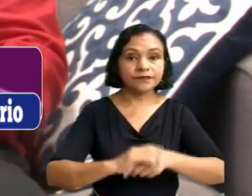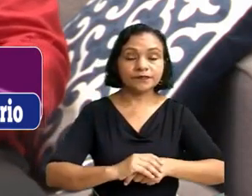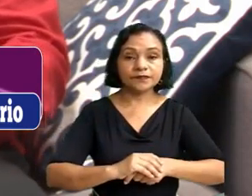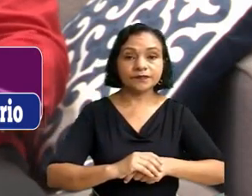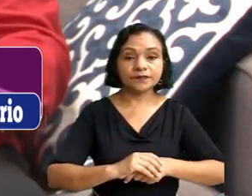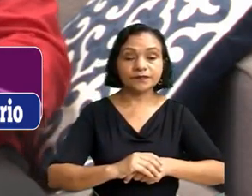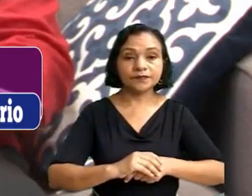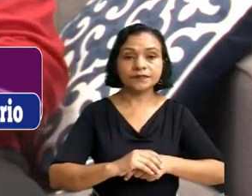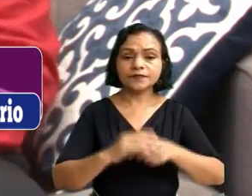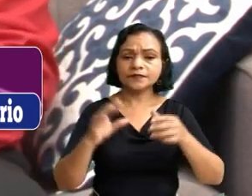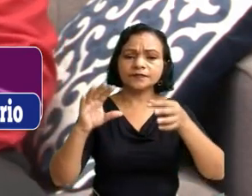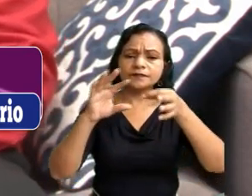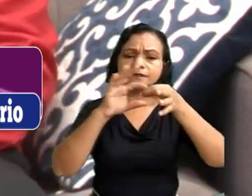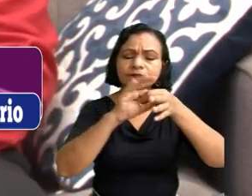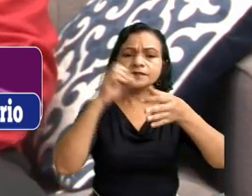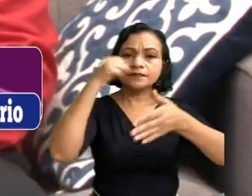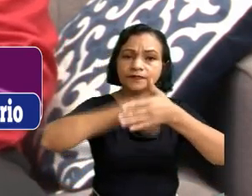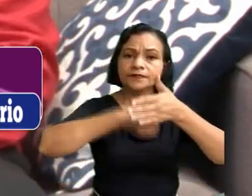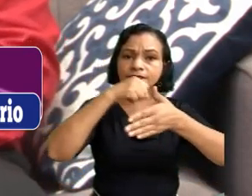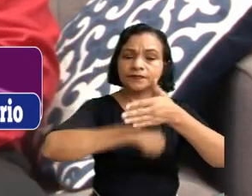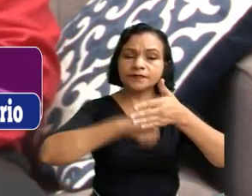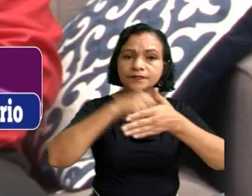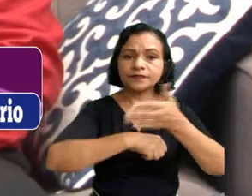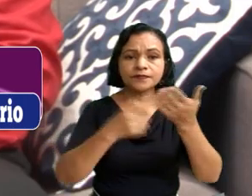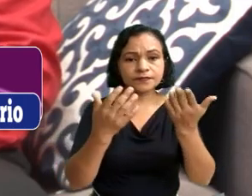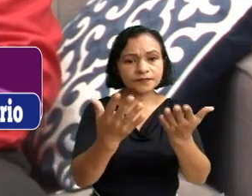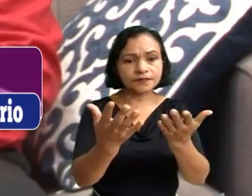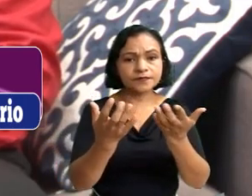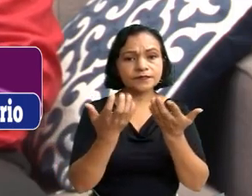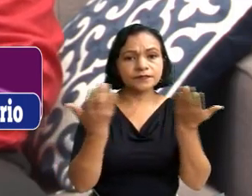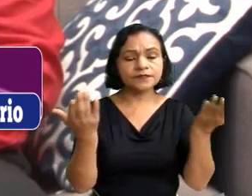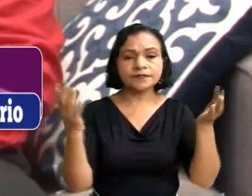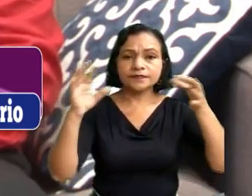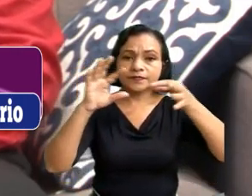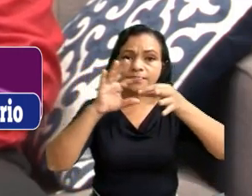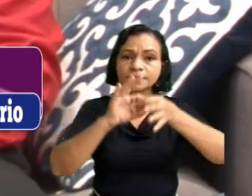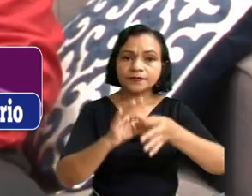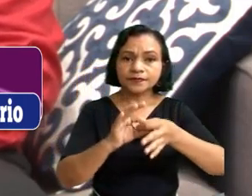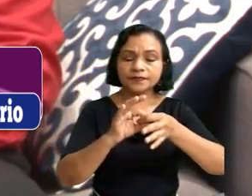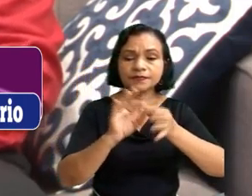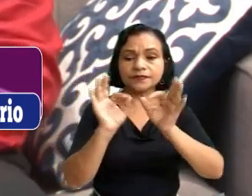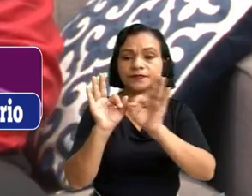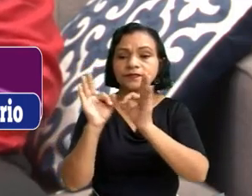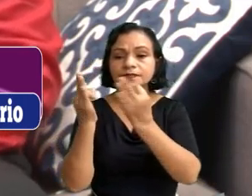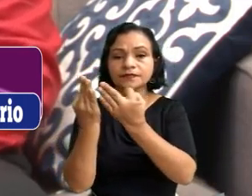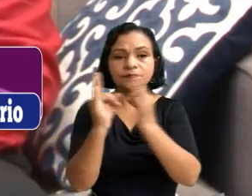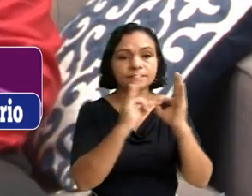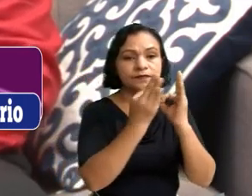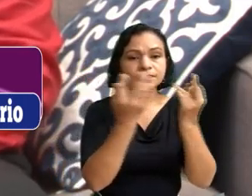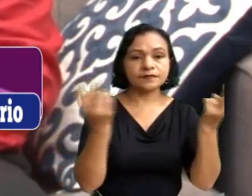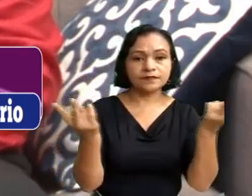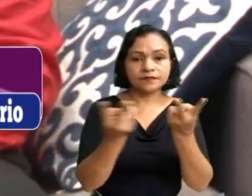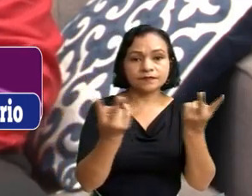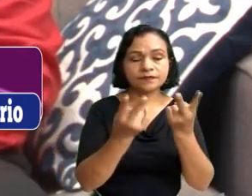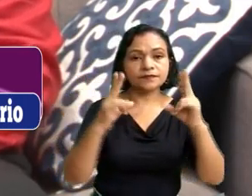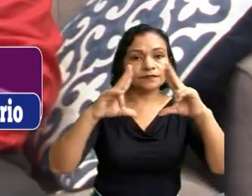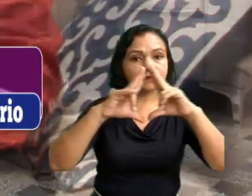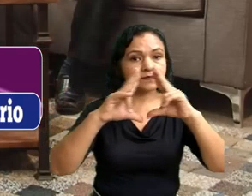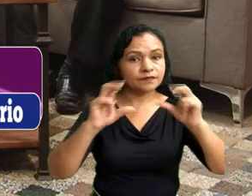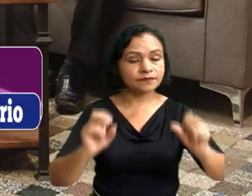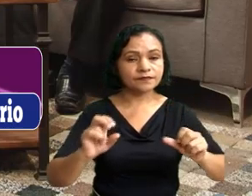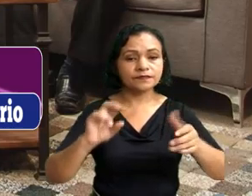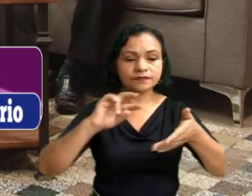1 en sus esfuerzos para esa unidad de la familia de cada wells y en este sentido también